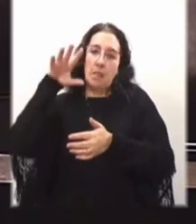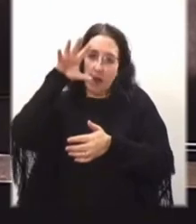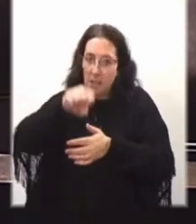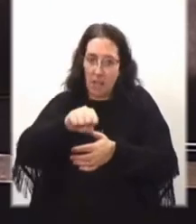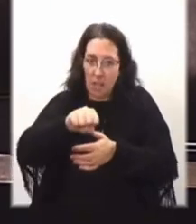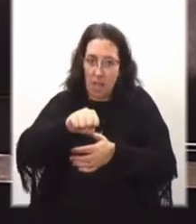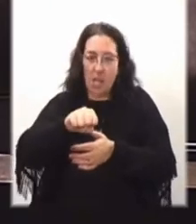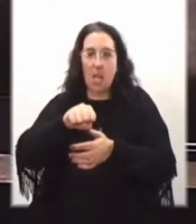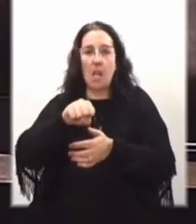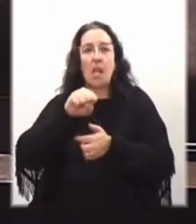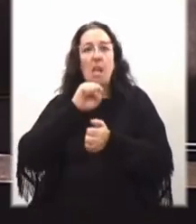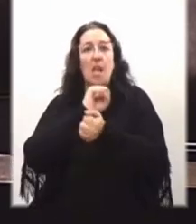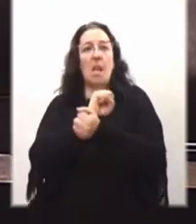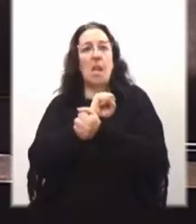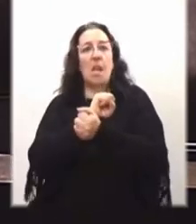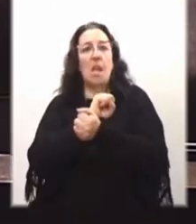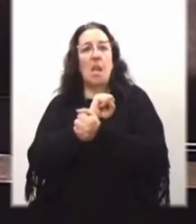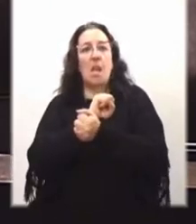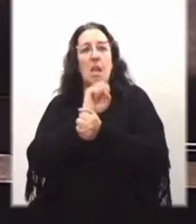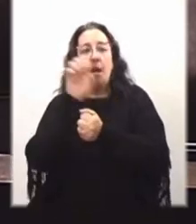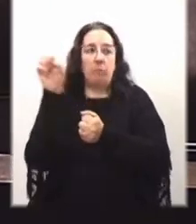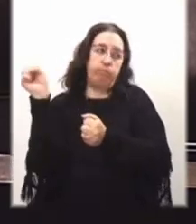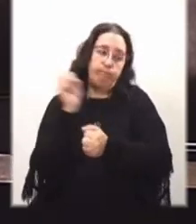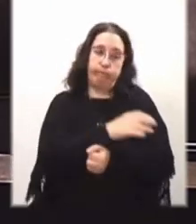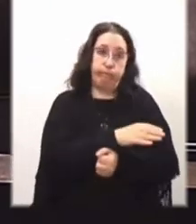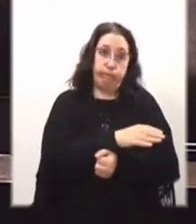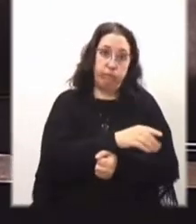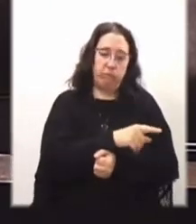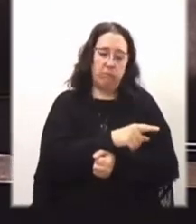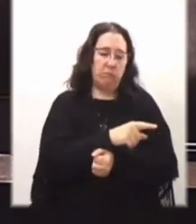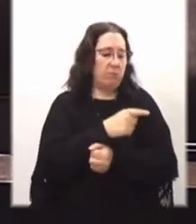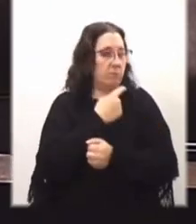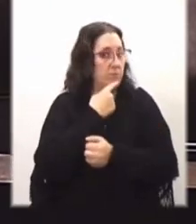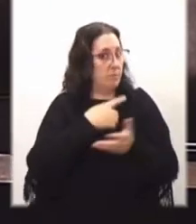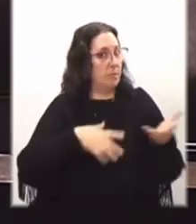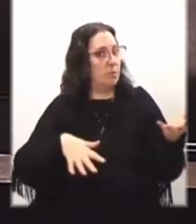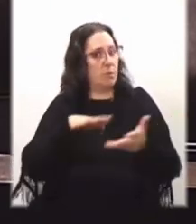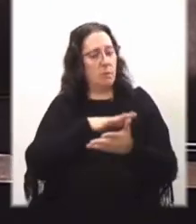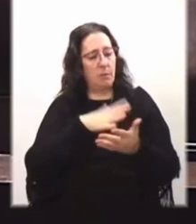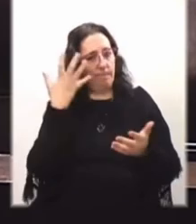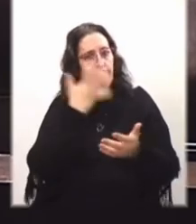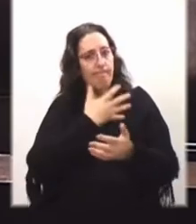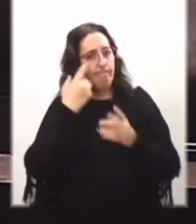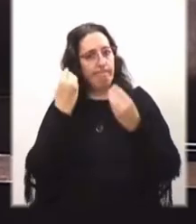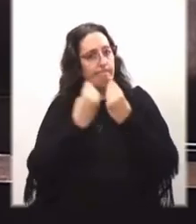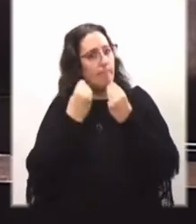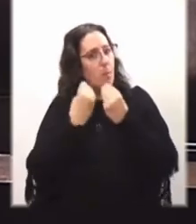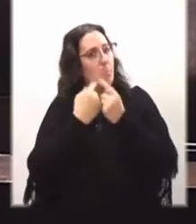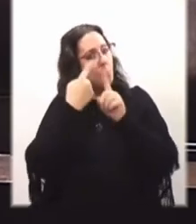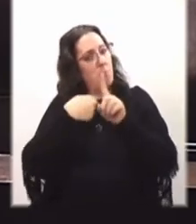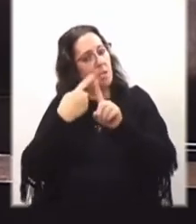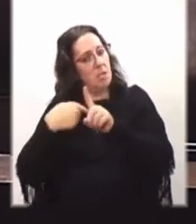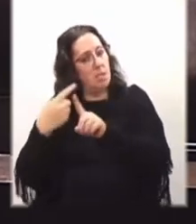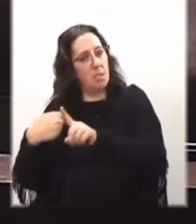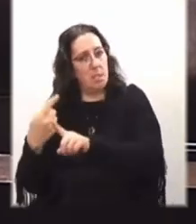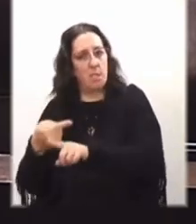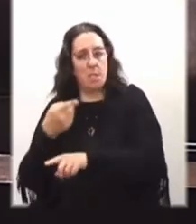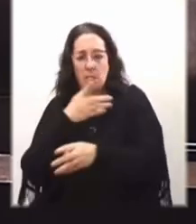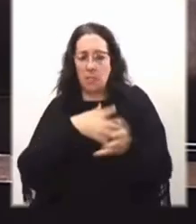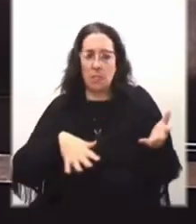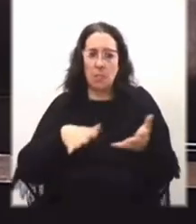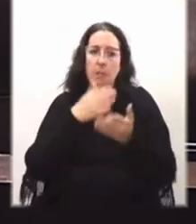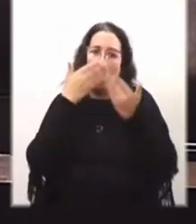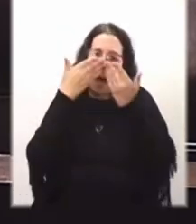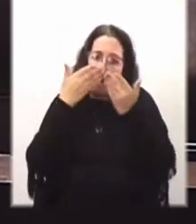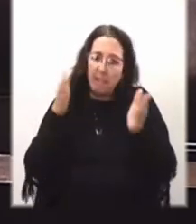detenidos y la pasaron bastante mal durante muchos meses. O sea, en ese clima que se iba abriendo también